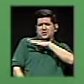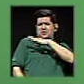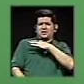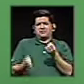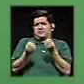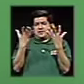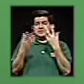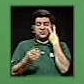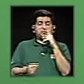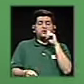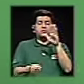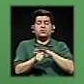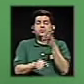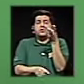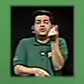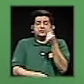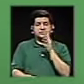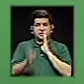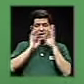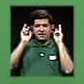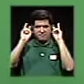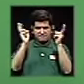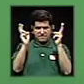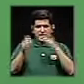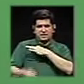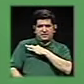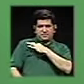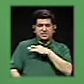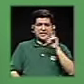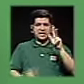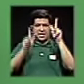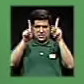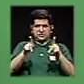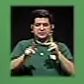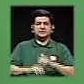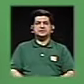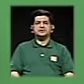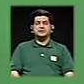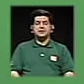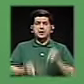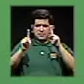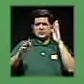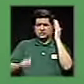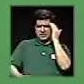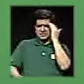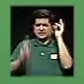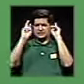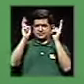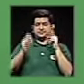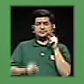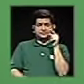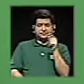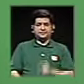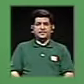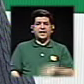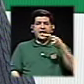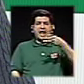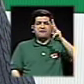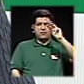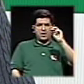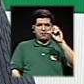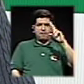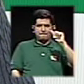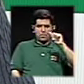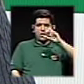ver qué de eso se ha cumplido para hablar de este tema hemos invitado a tres personas eh Muy conocedoras de este tema ellos son Henry